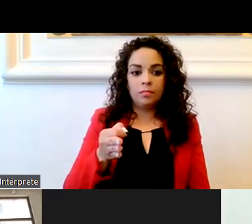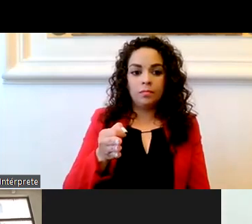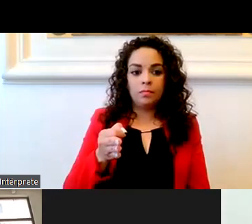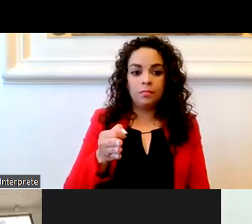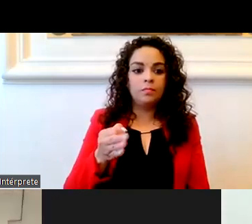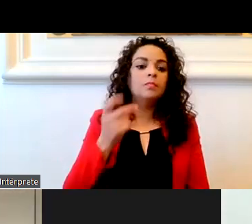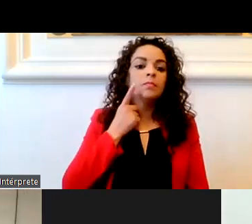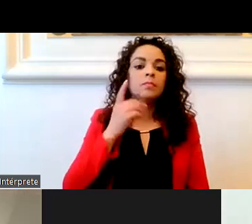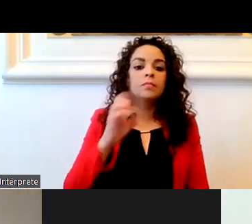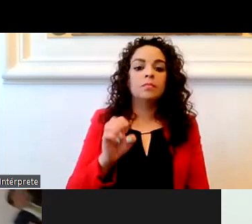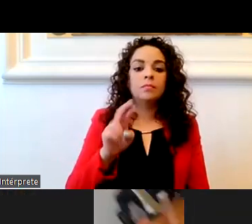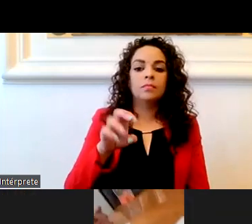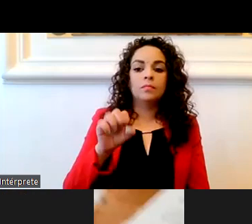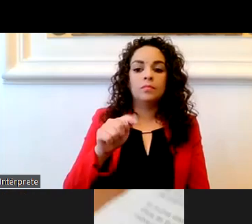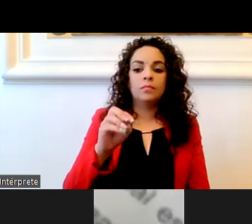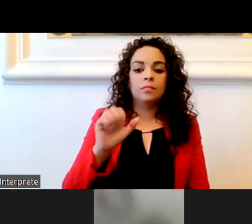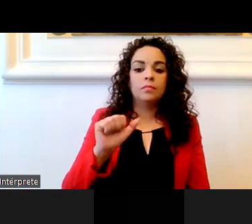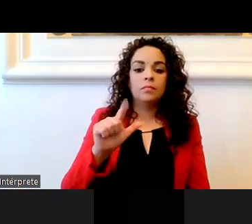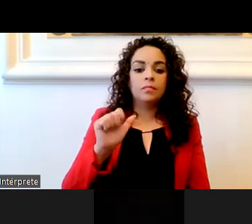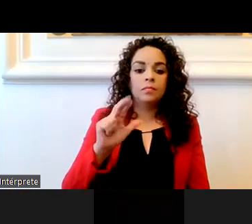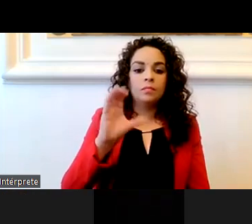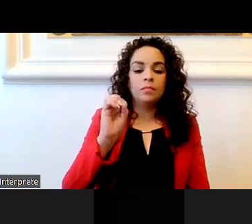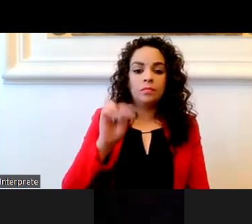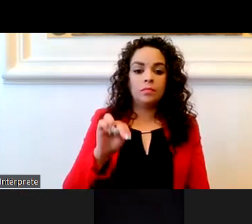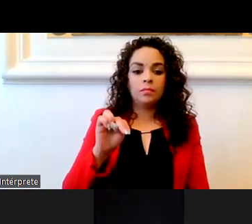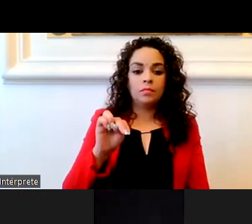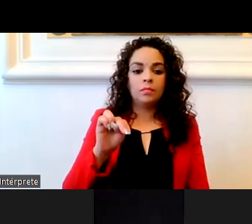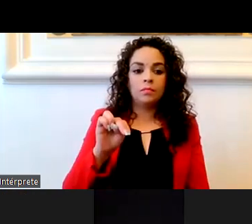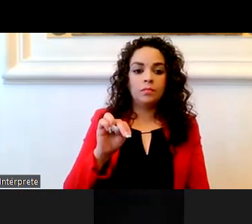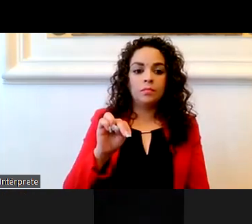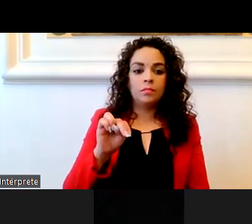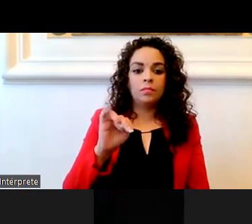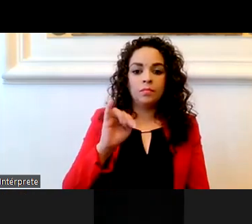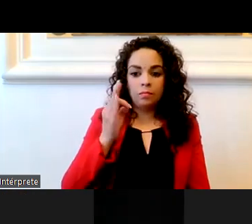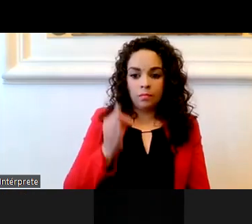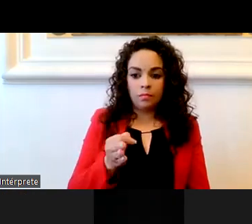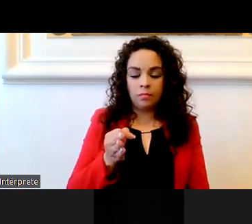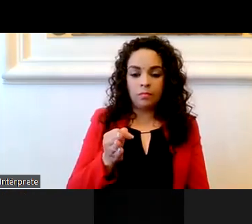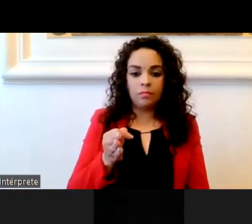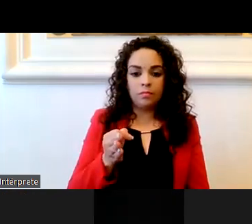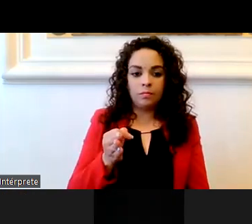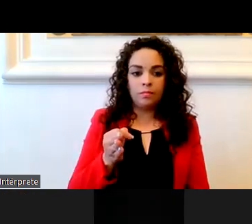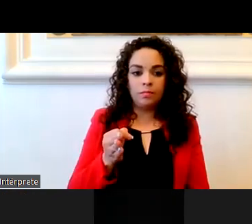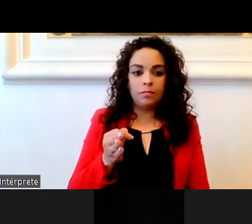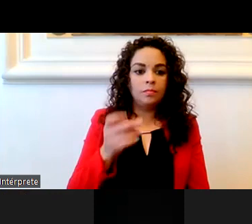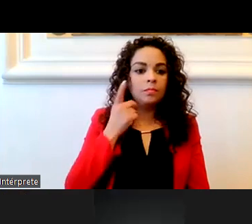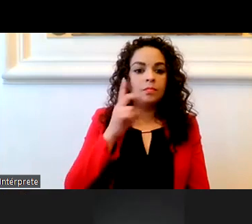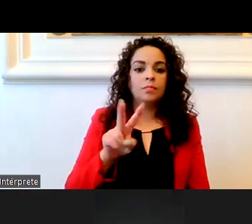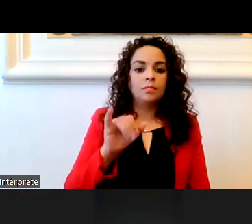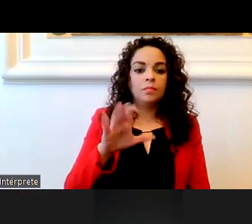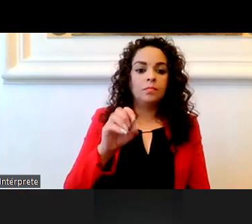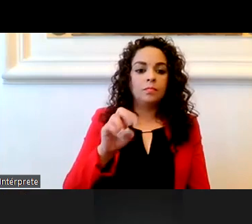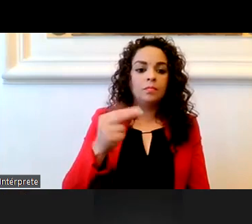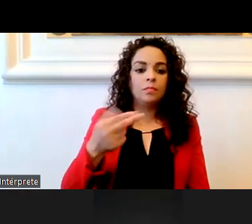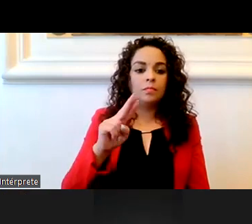Diputado Ernesto Alarcón Jiménez. Gracias, diputado. Diputado Víctor Hugo Lobo.